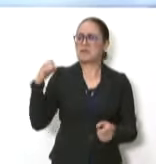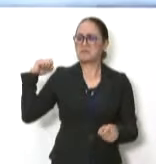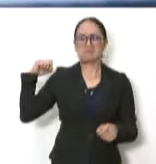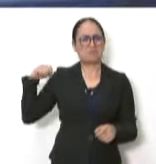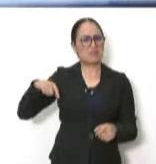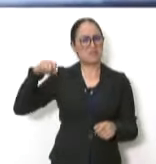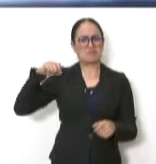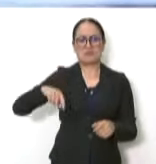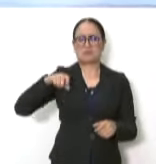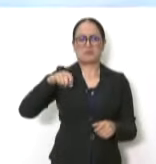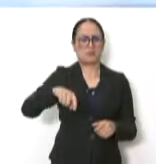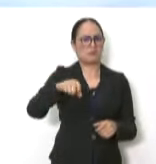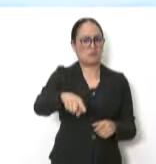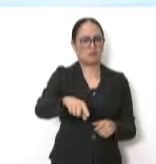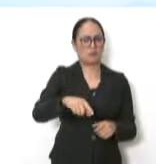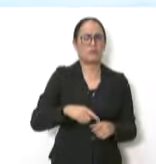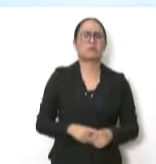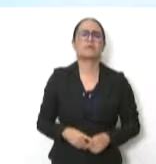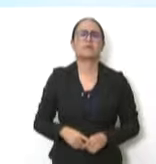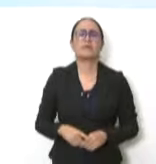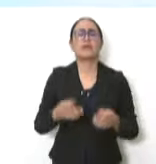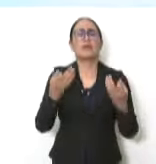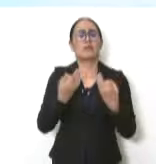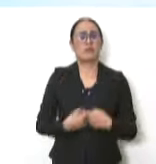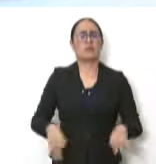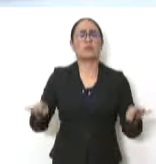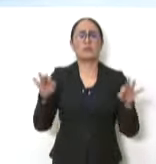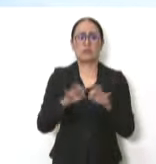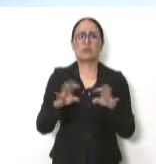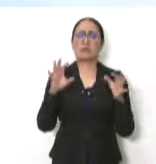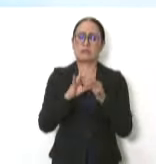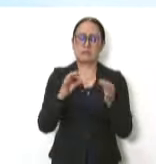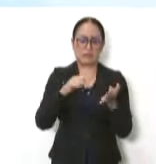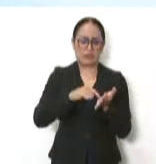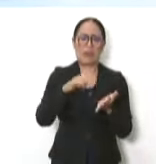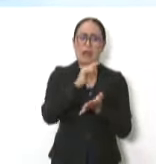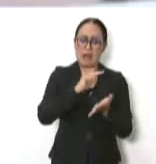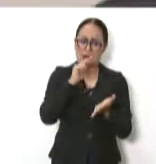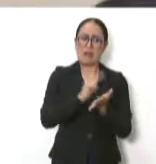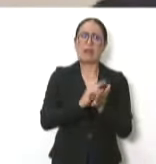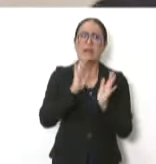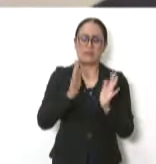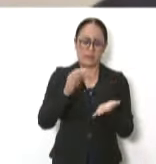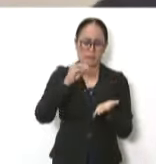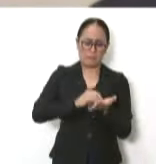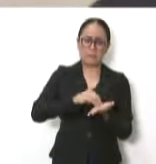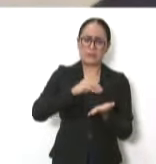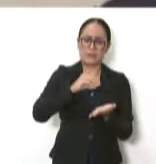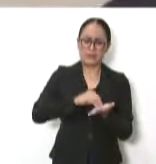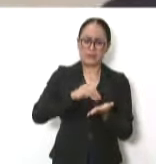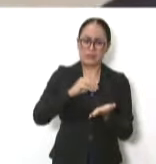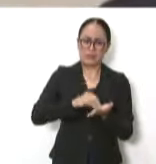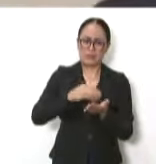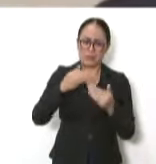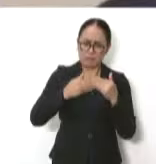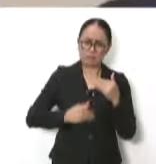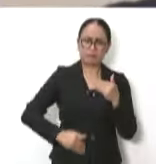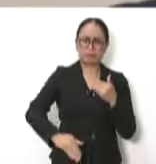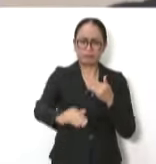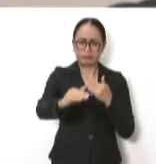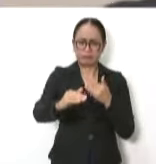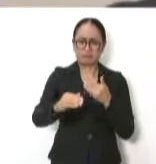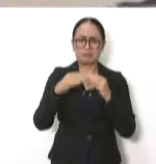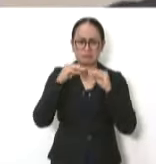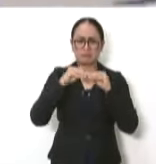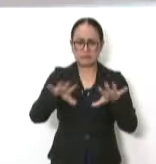muchas sesiones. Es importante decir que esta ley ya es vigente desde su publicación y deberá ser aplicable